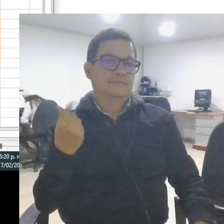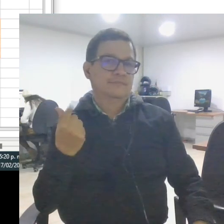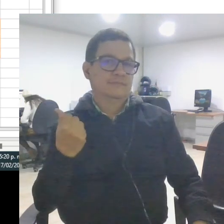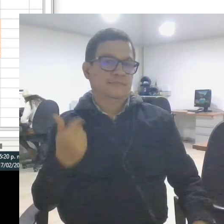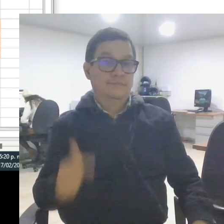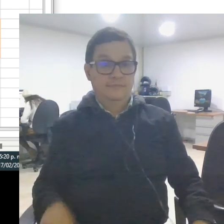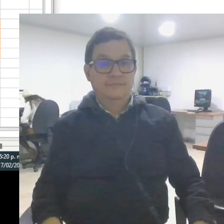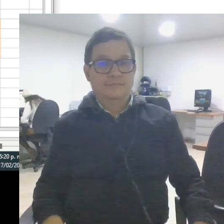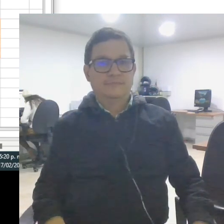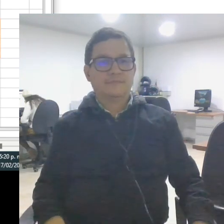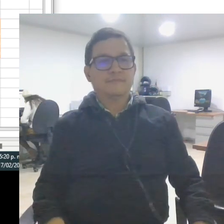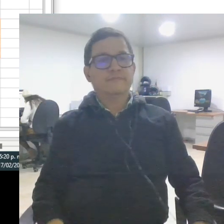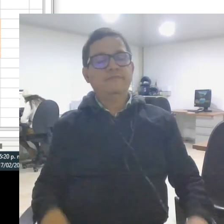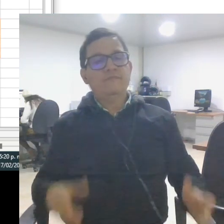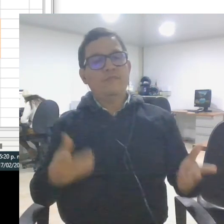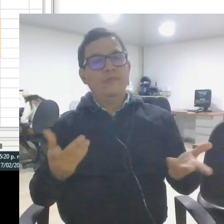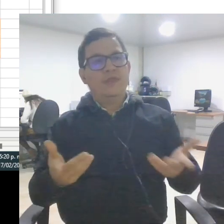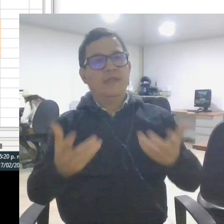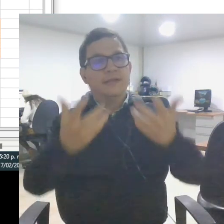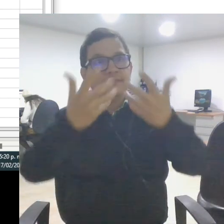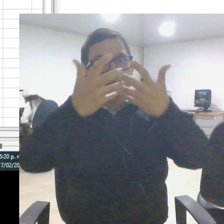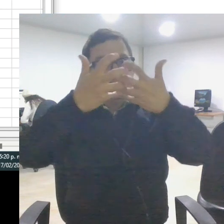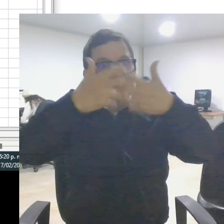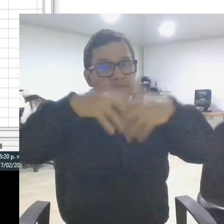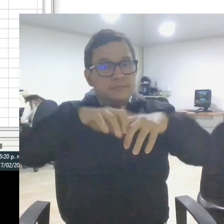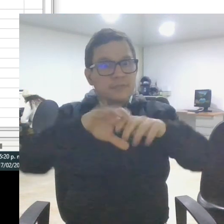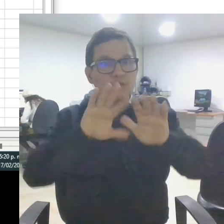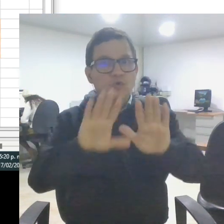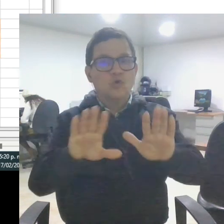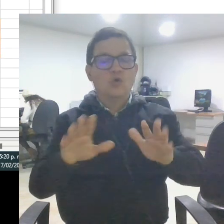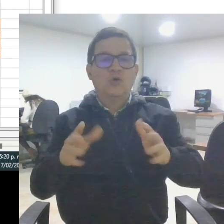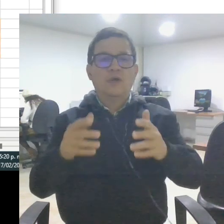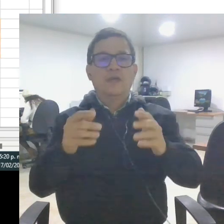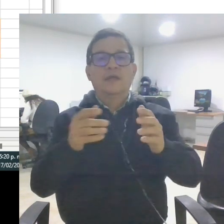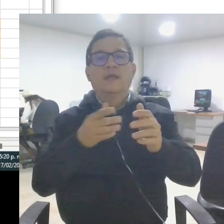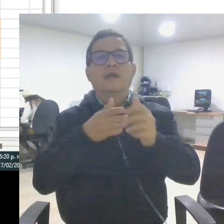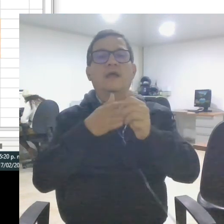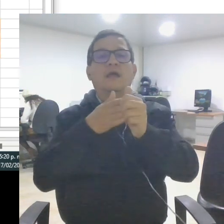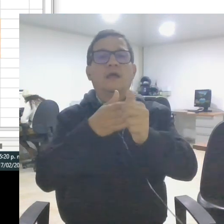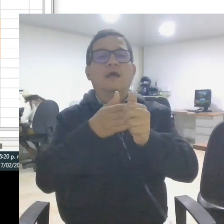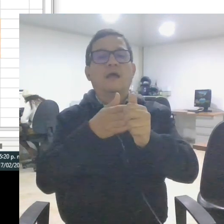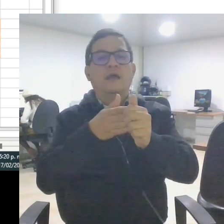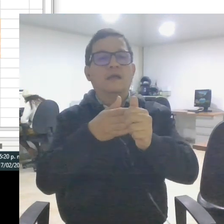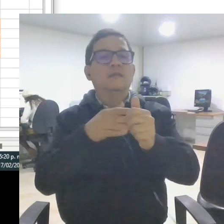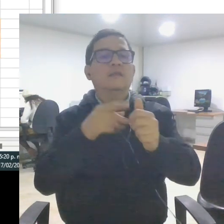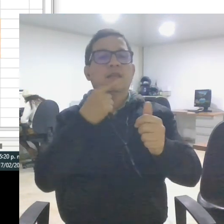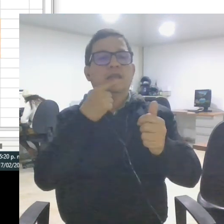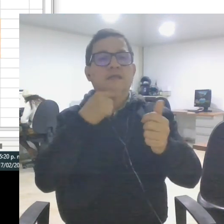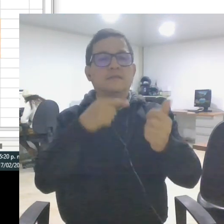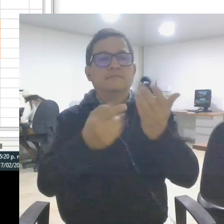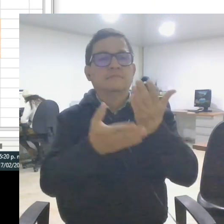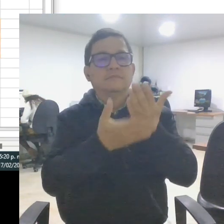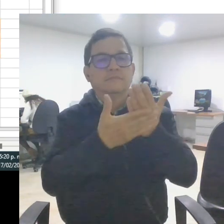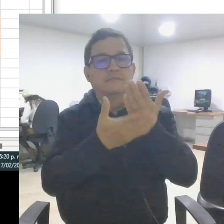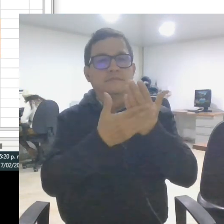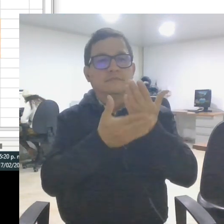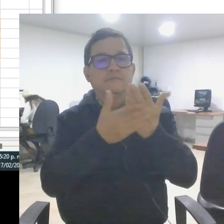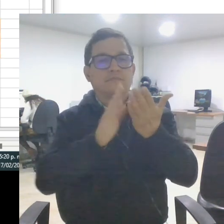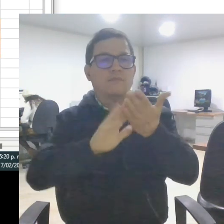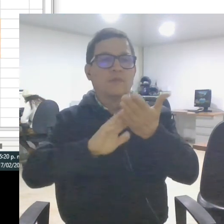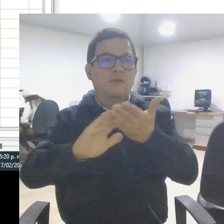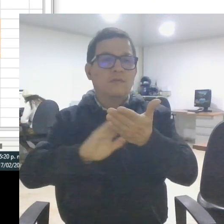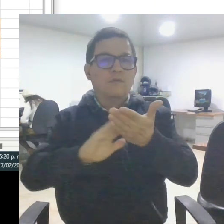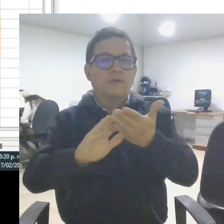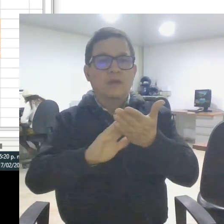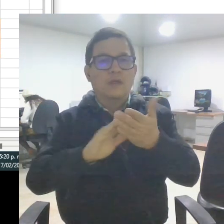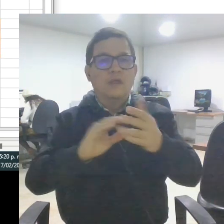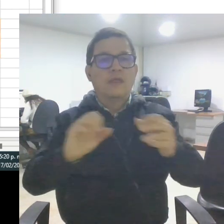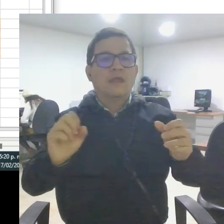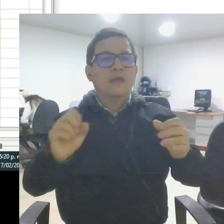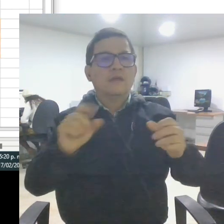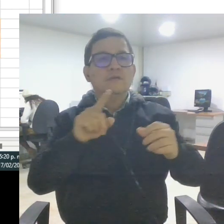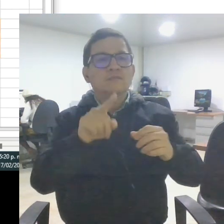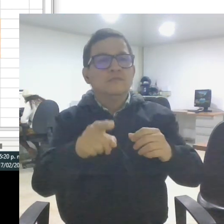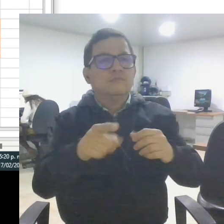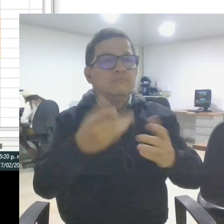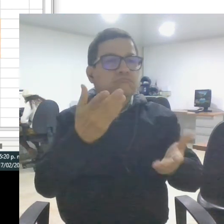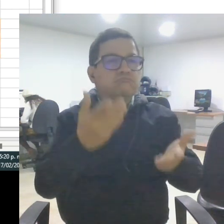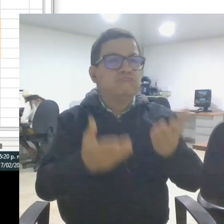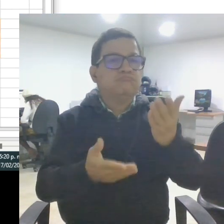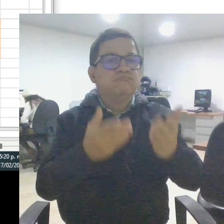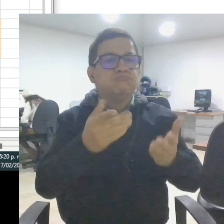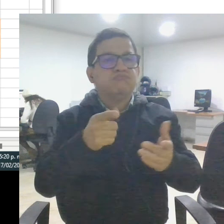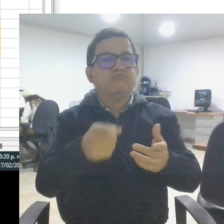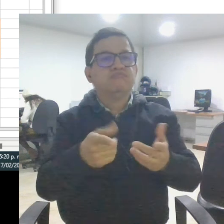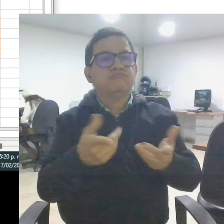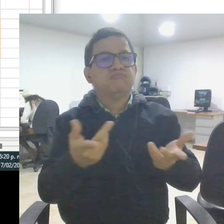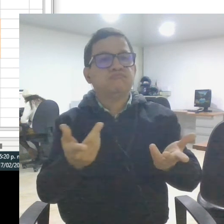En el ejercicio, en la guía, nos piden también resolver esto a través de Excel QM. Si el estudiante